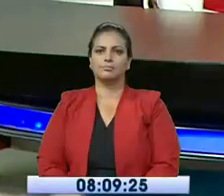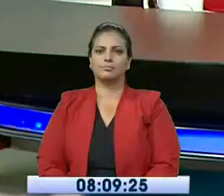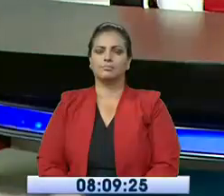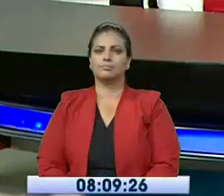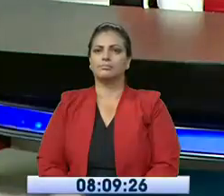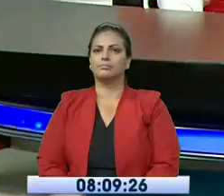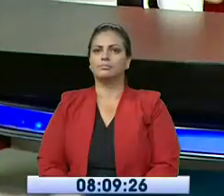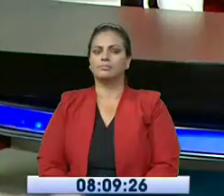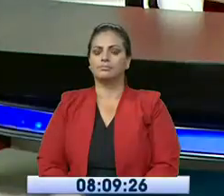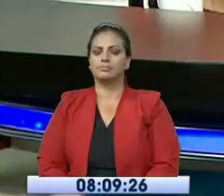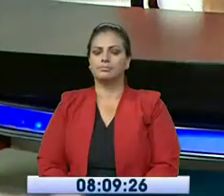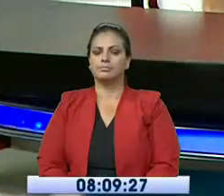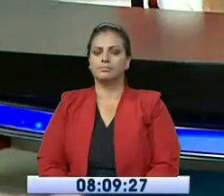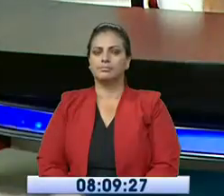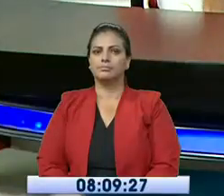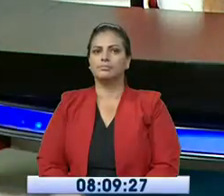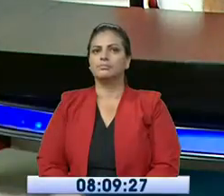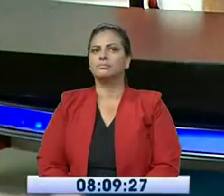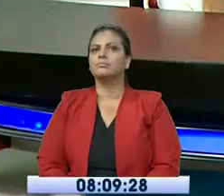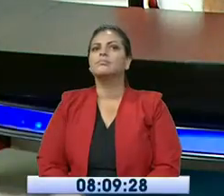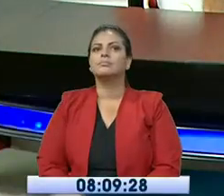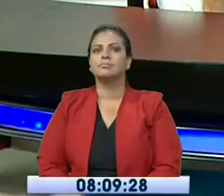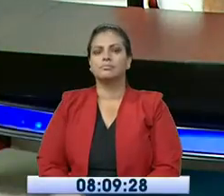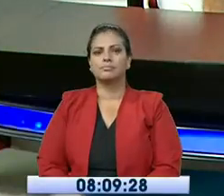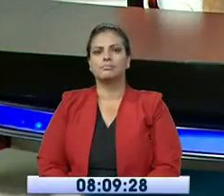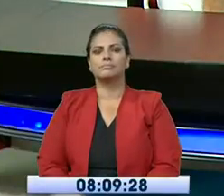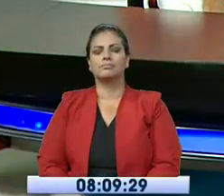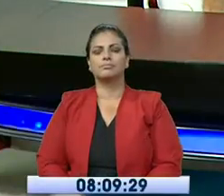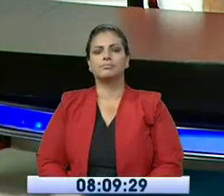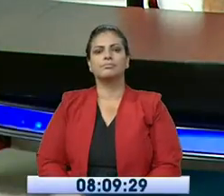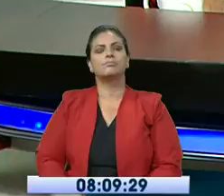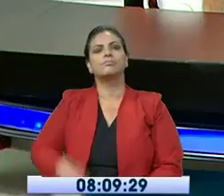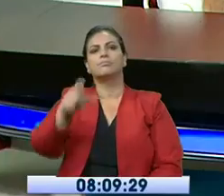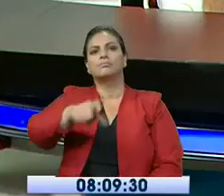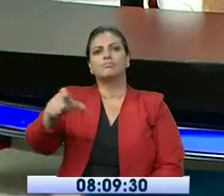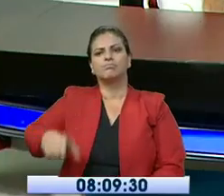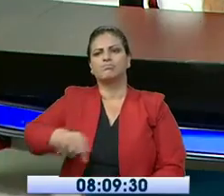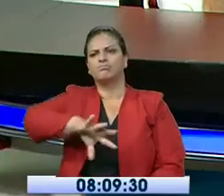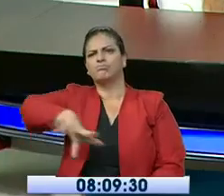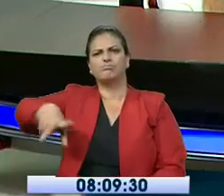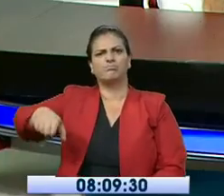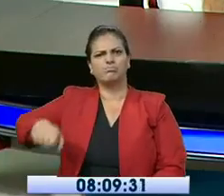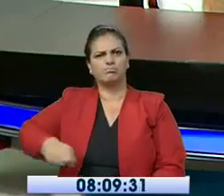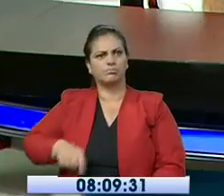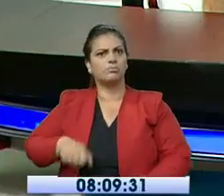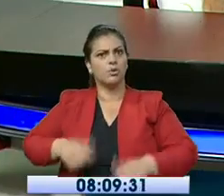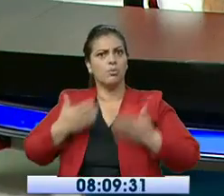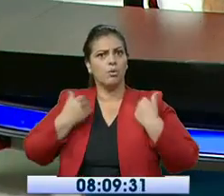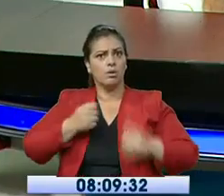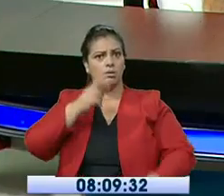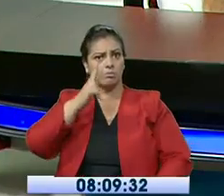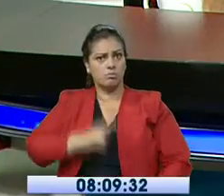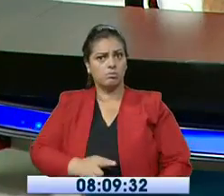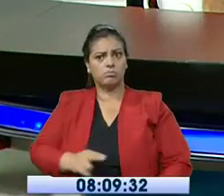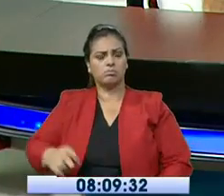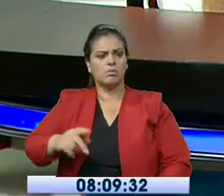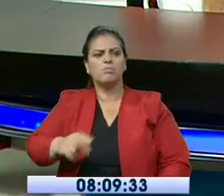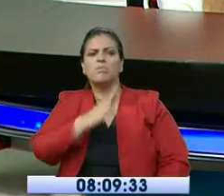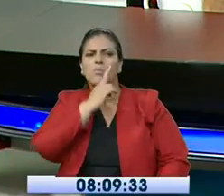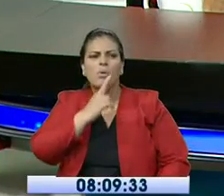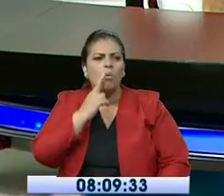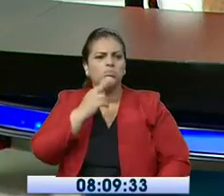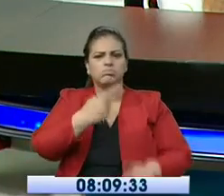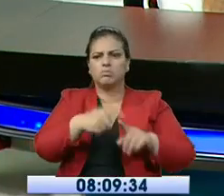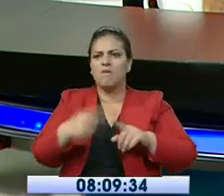Varios sujetos fueron detenidos acusados de asaltar a los clientes de un local de comidas, esto al sur de Guayaquil. La policía les encontró objetos que